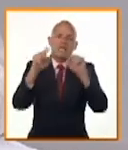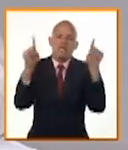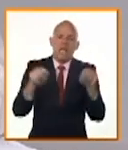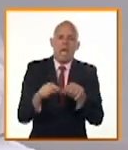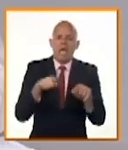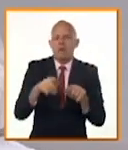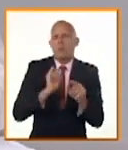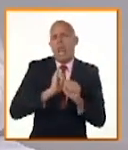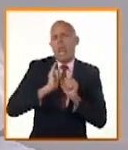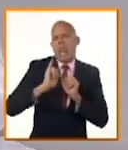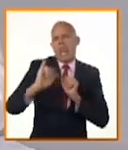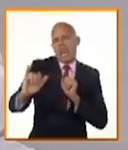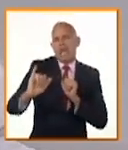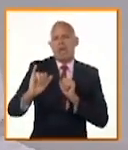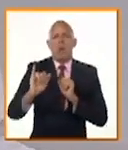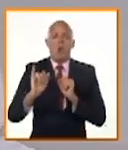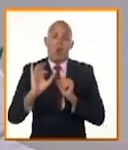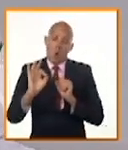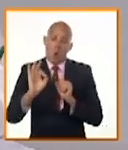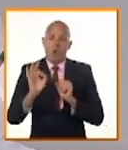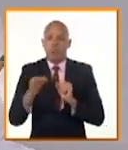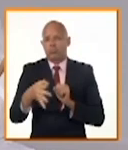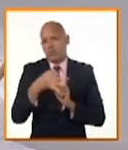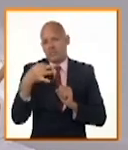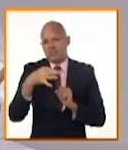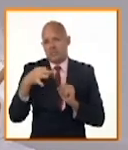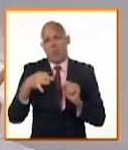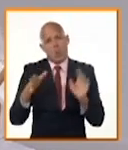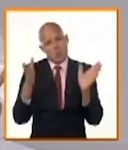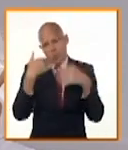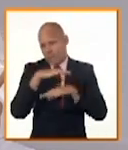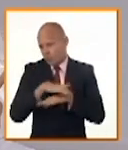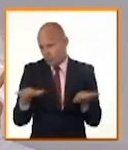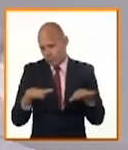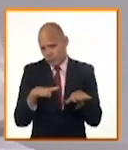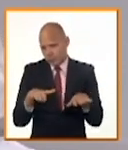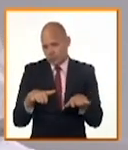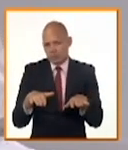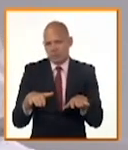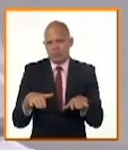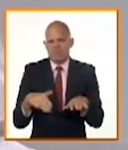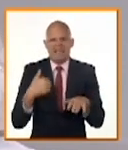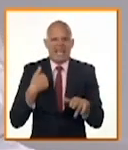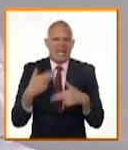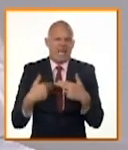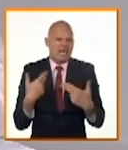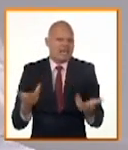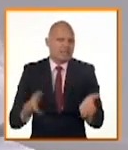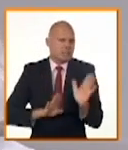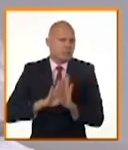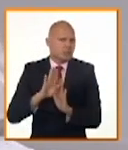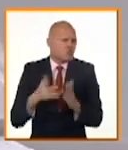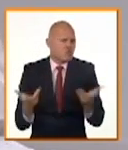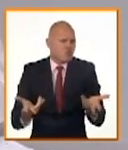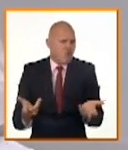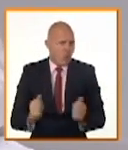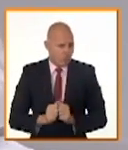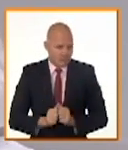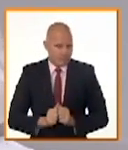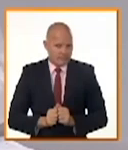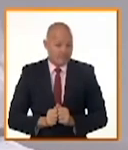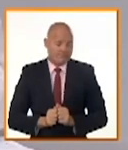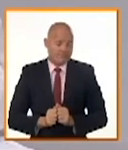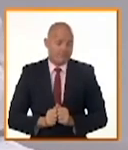que son necesarios también en ese ecosistema que hay que crear en cada en cada localidad y hacia ese paso es donde va la bancarización en este momento